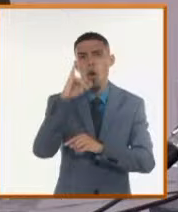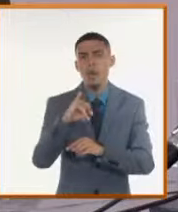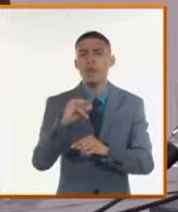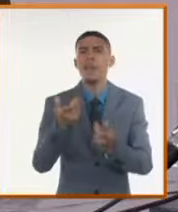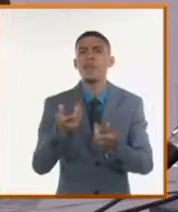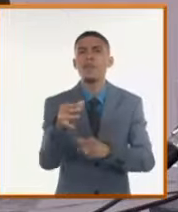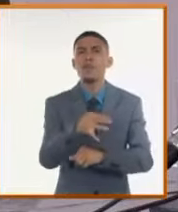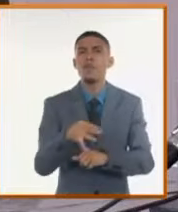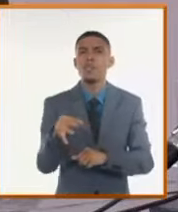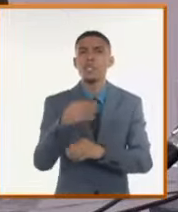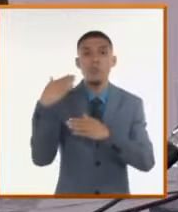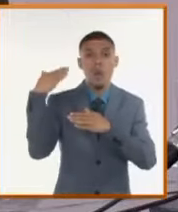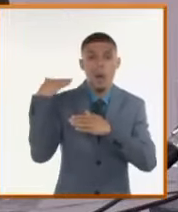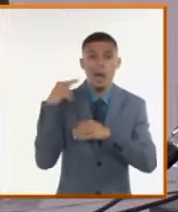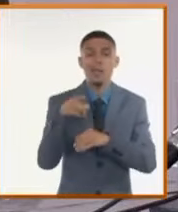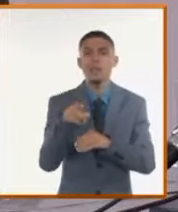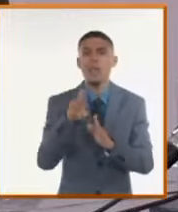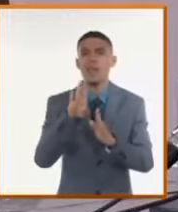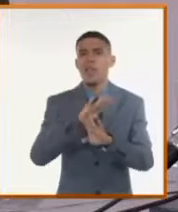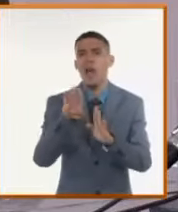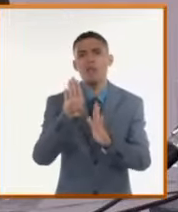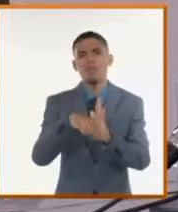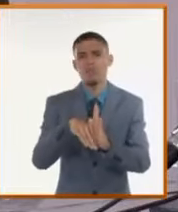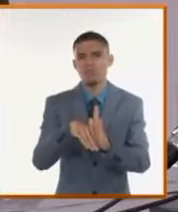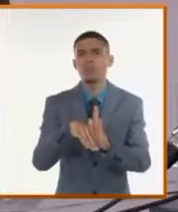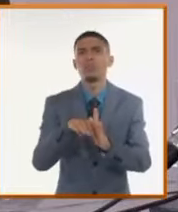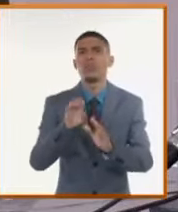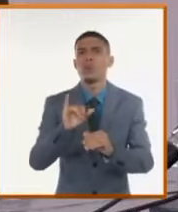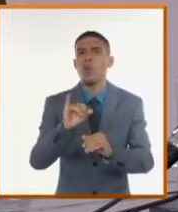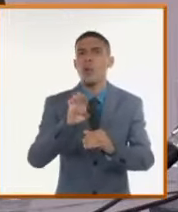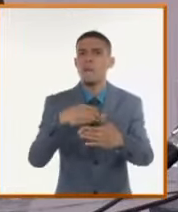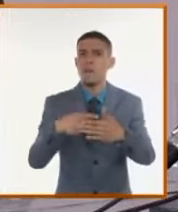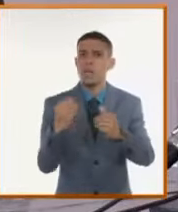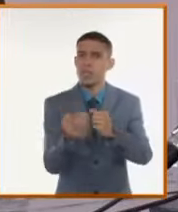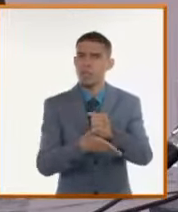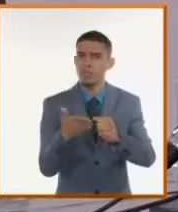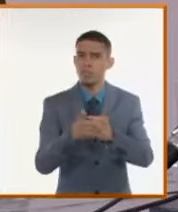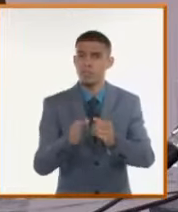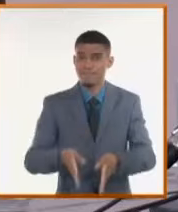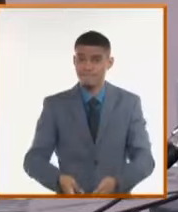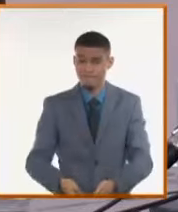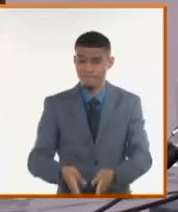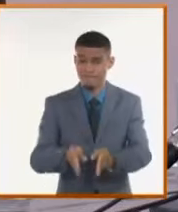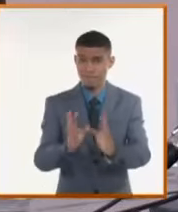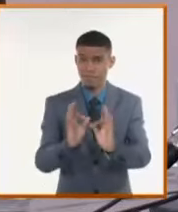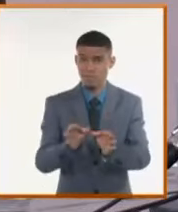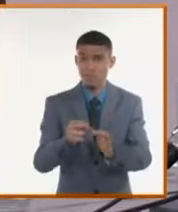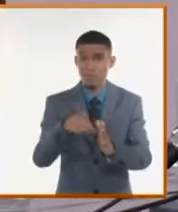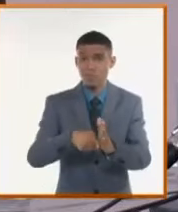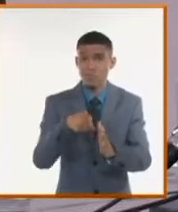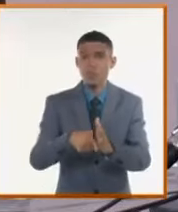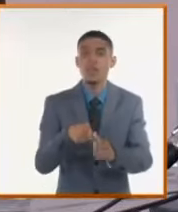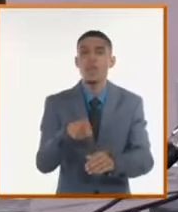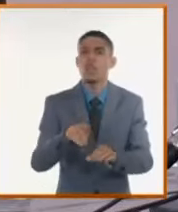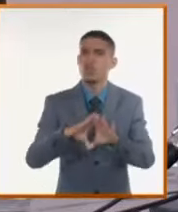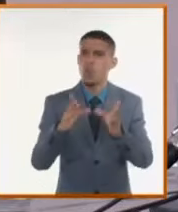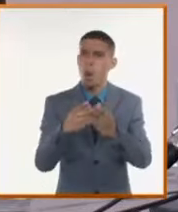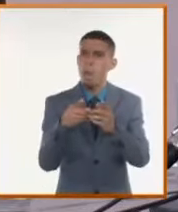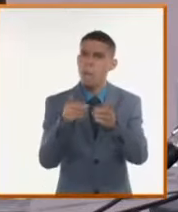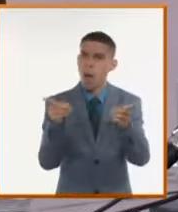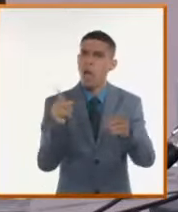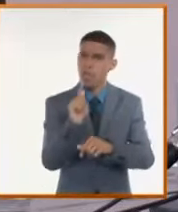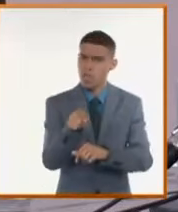aquellos municipios donde se iluminó la industria azucarera como en jobabo las tunas por ejemplo las líneas del tren estaban diseminadas por todo el territorio